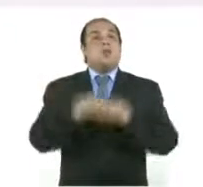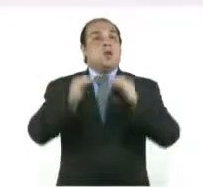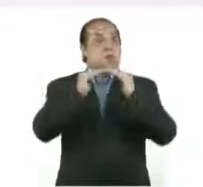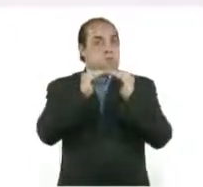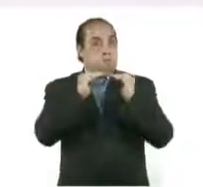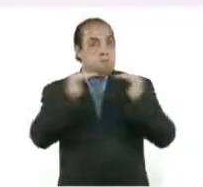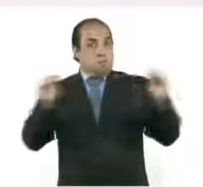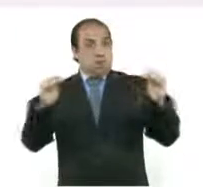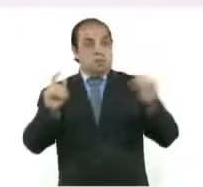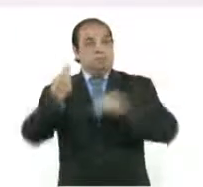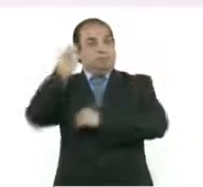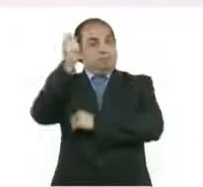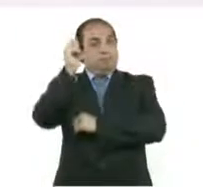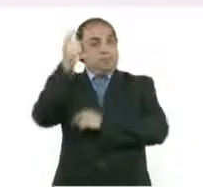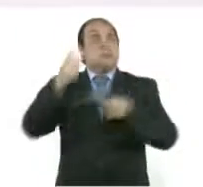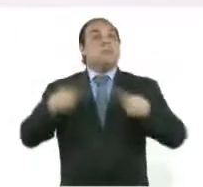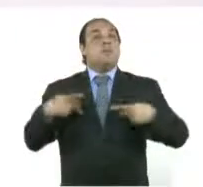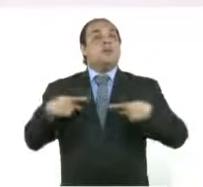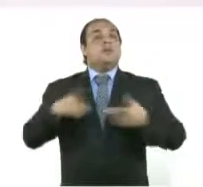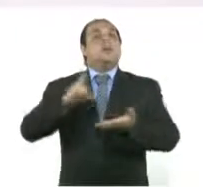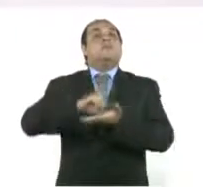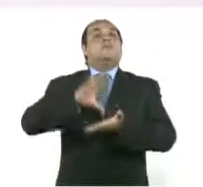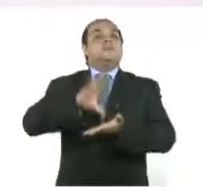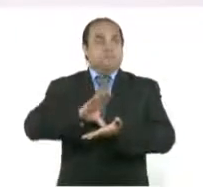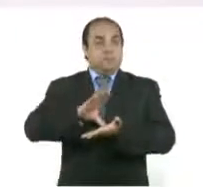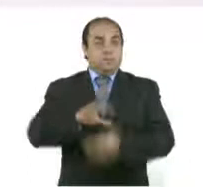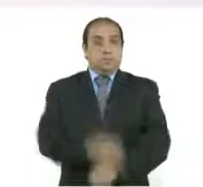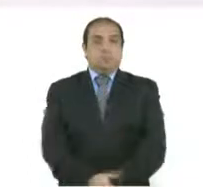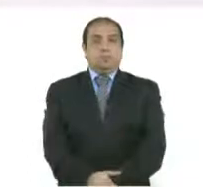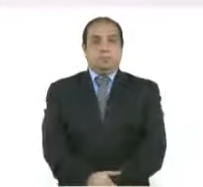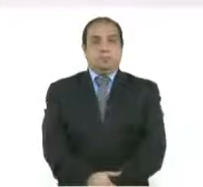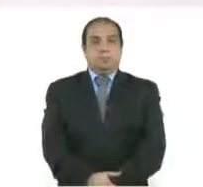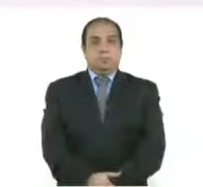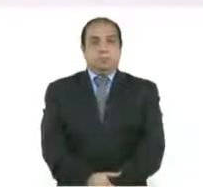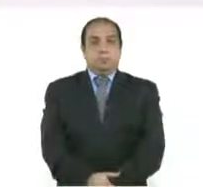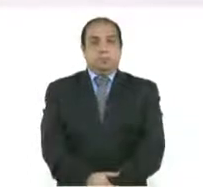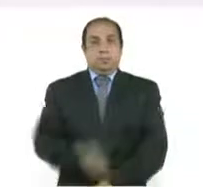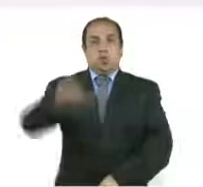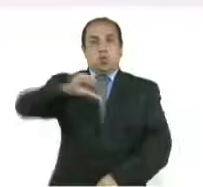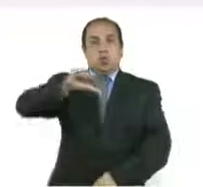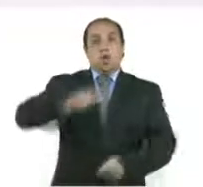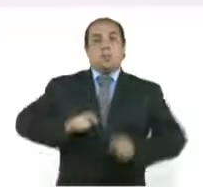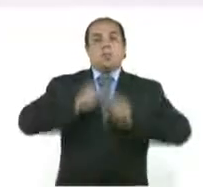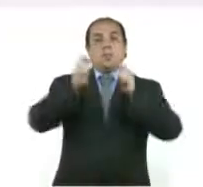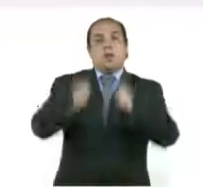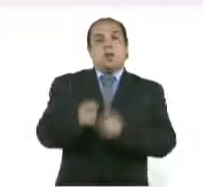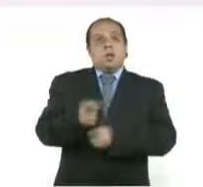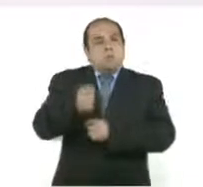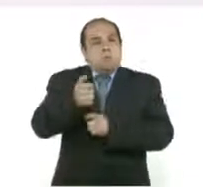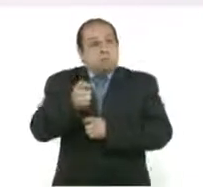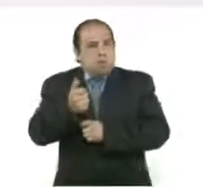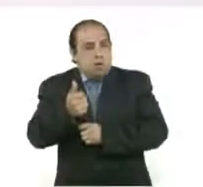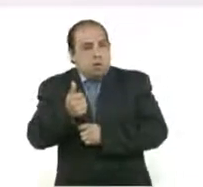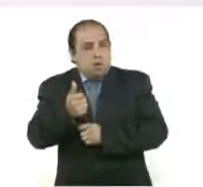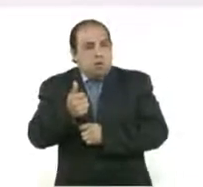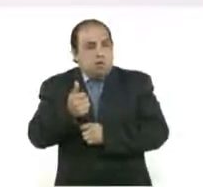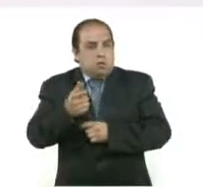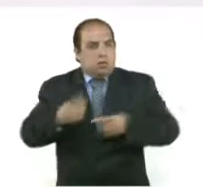la pensión a las personas con discapacidad. Hoy se entrega una parte pequeña.